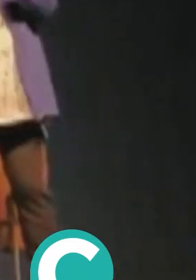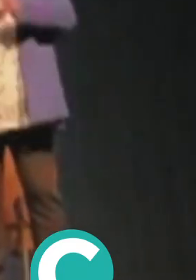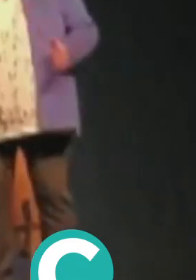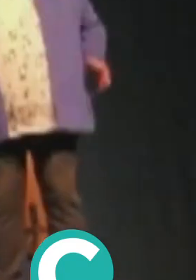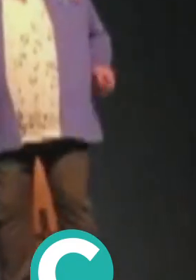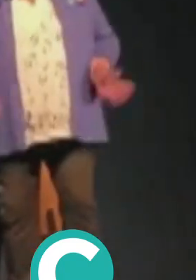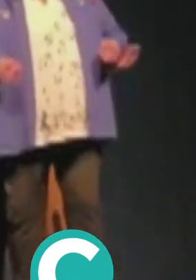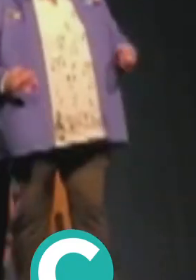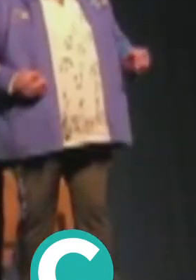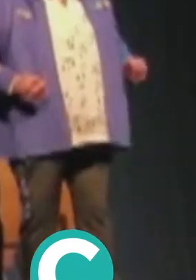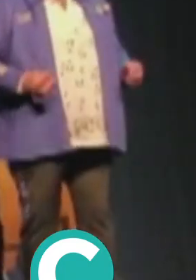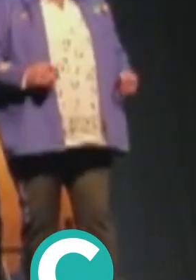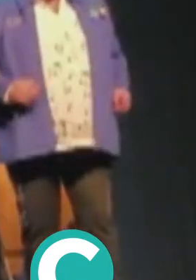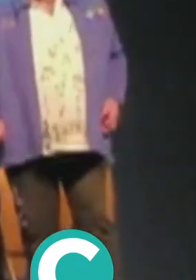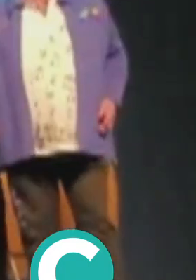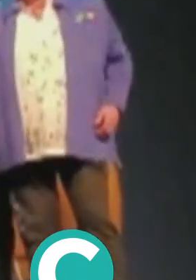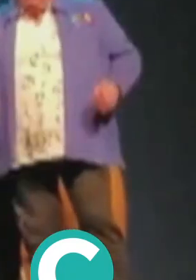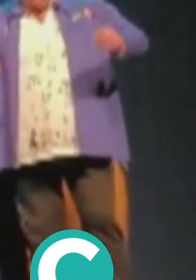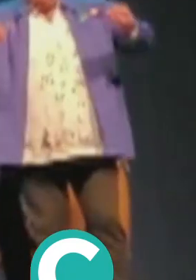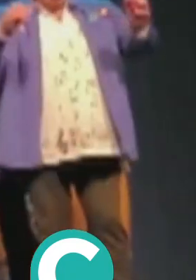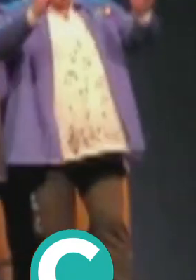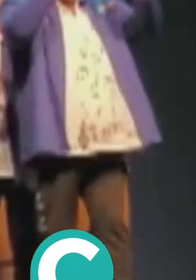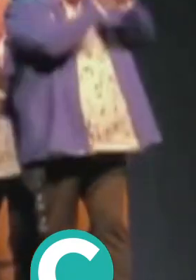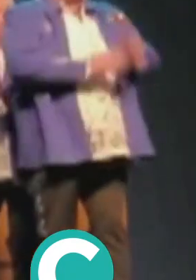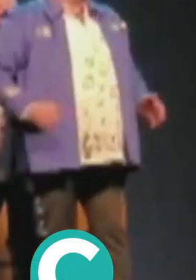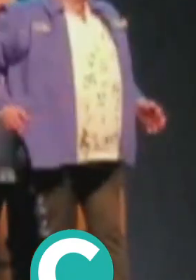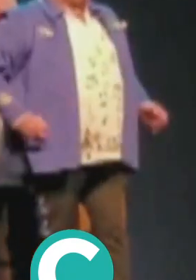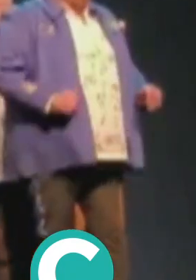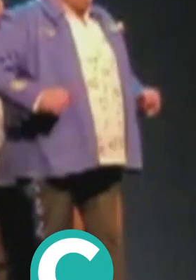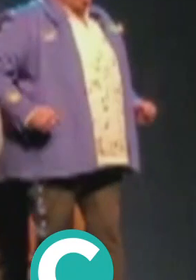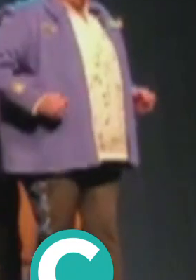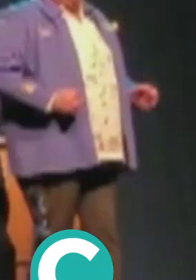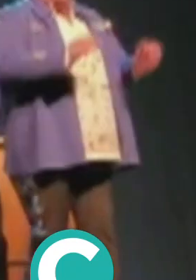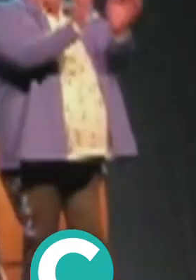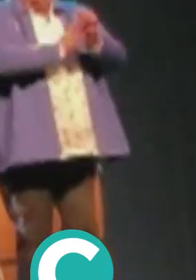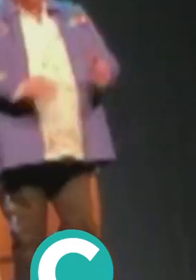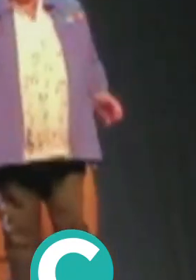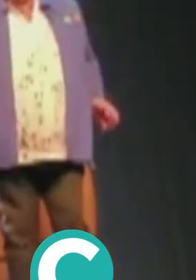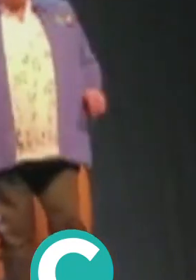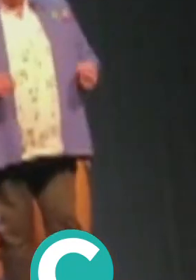Amor en Israel, Israel, amor.